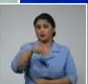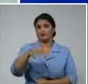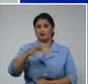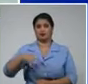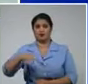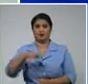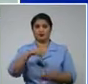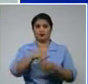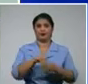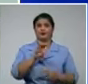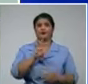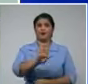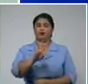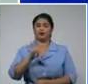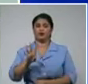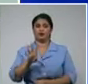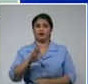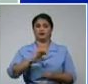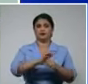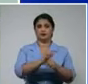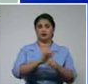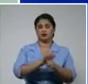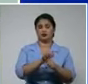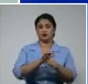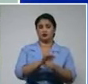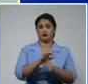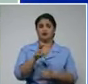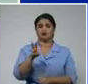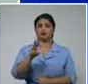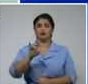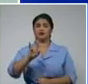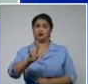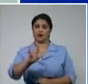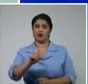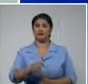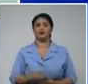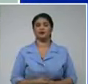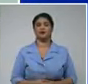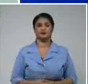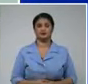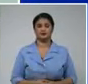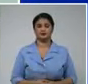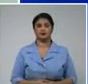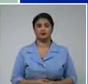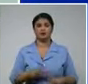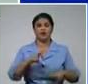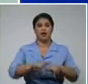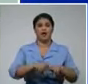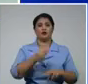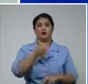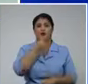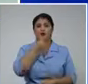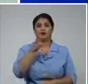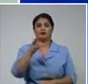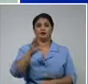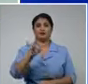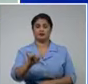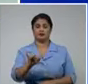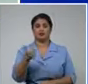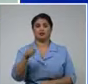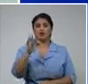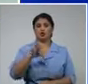44, le sigue Arroyo Naranjo con 39, Habana Vieja 37, 10 de octubre